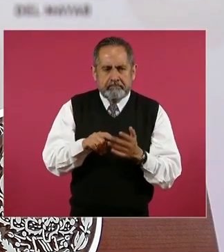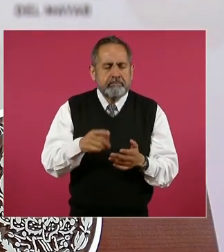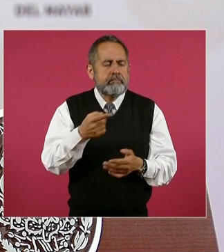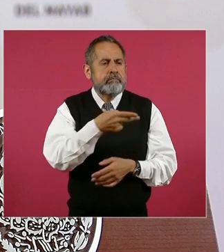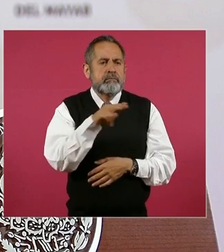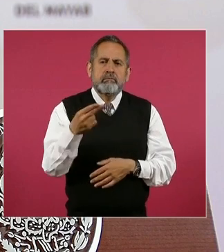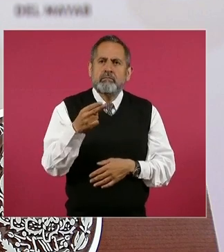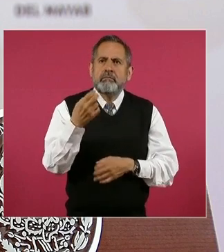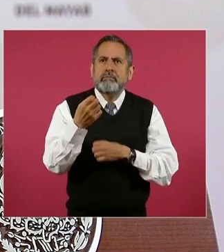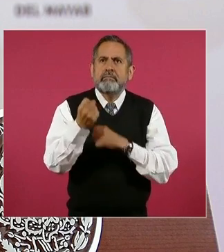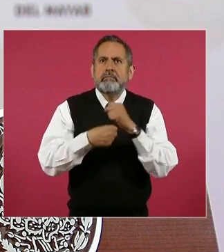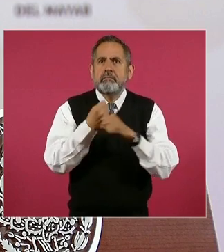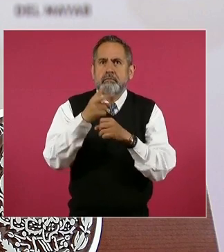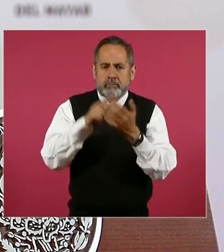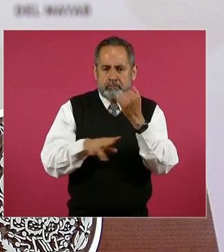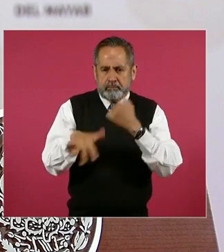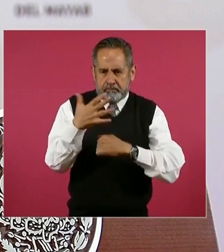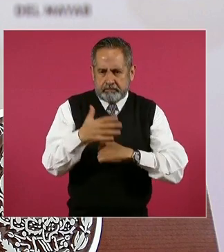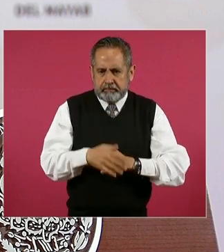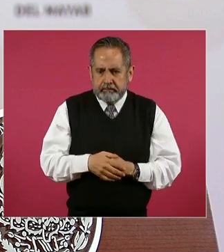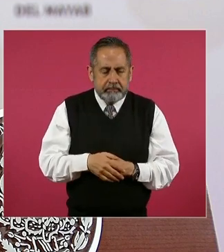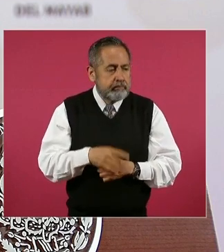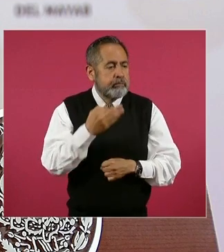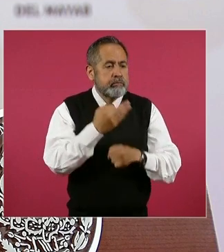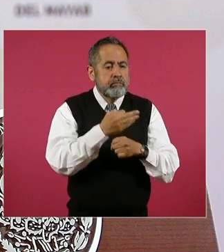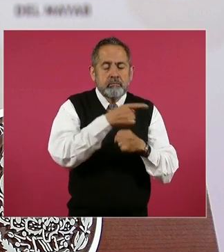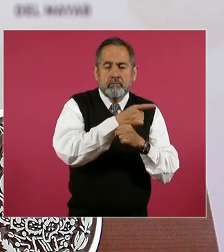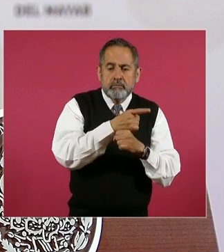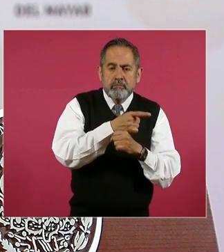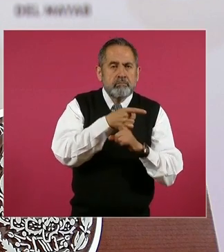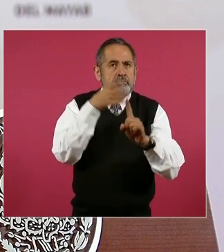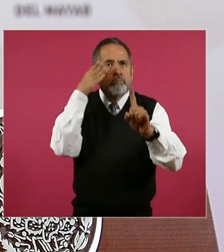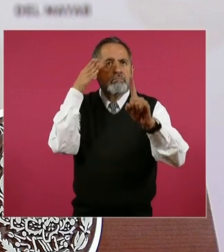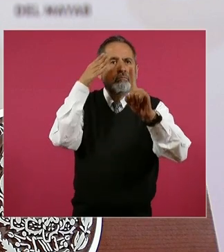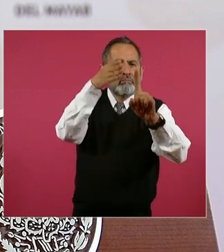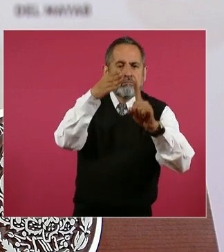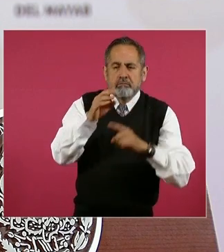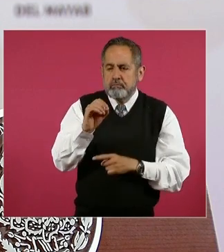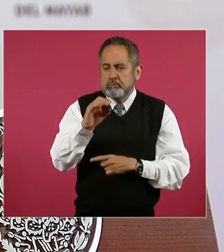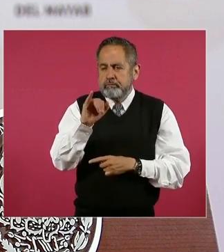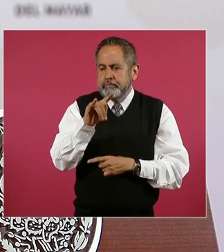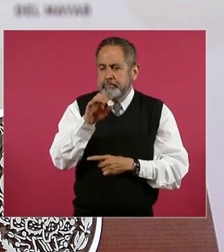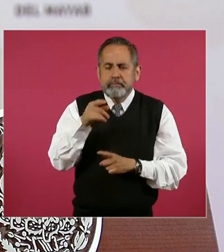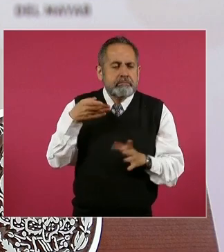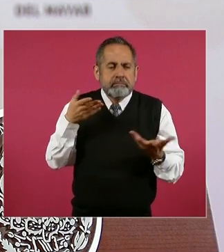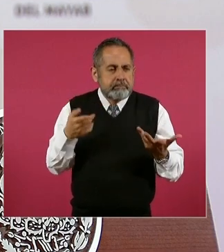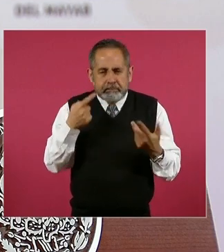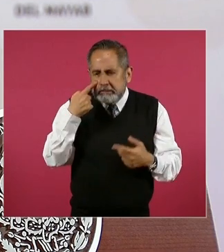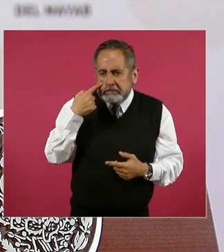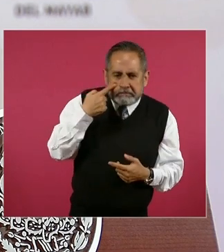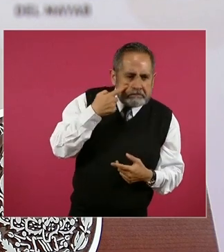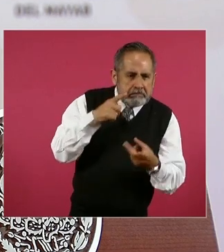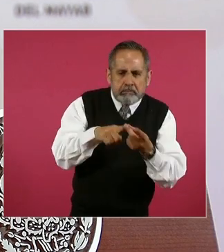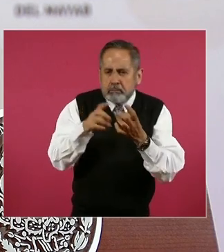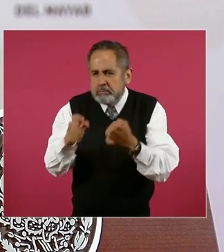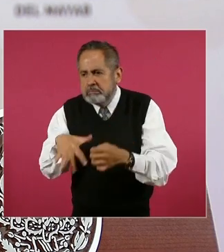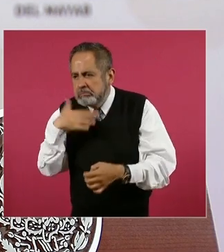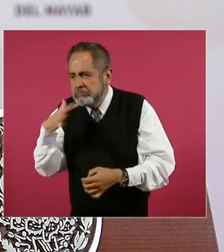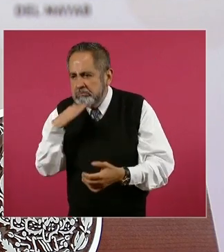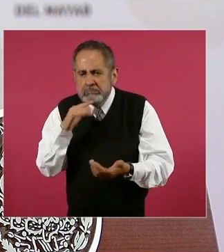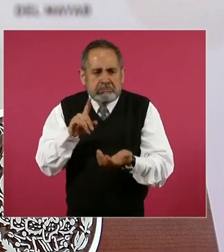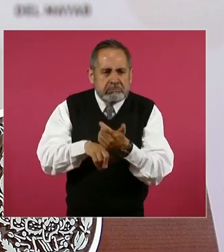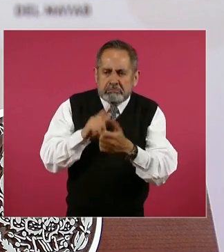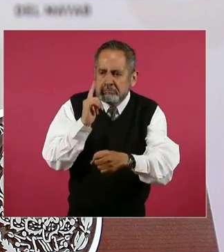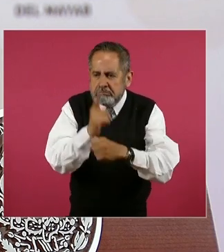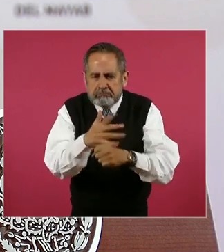2015 su objeto Social es investigar causas y efectos de la corrupción y unidad realizar